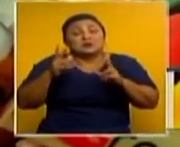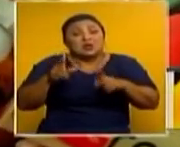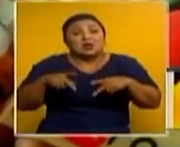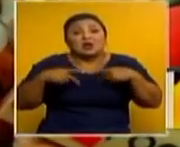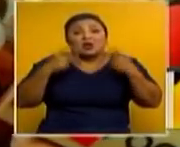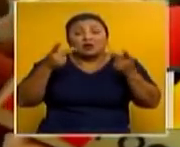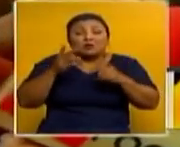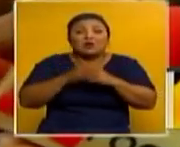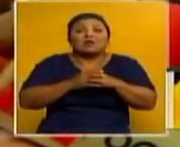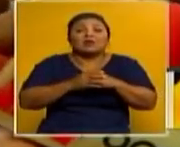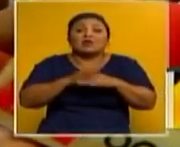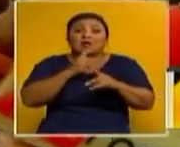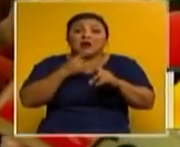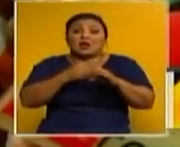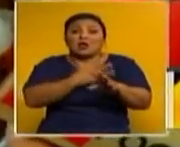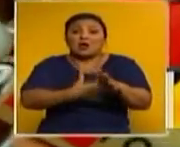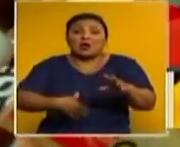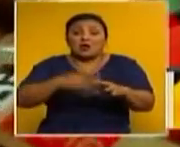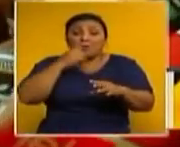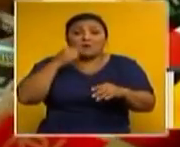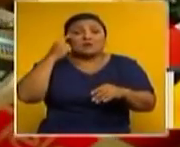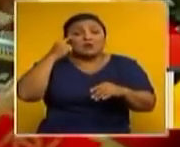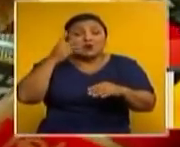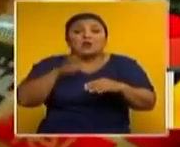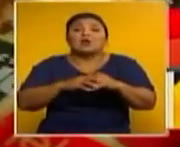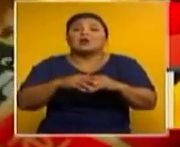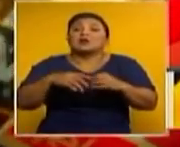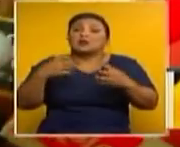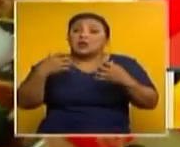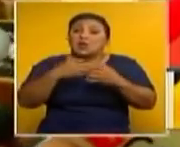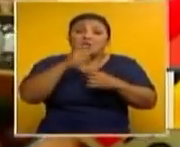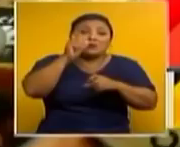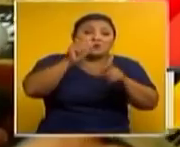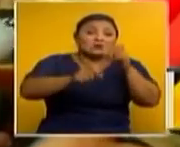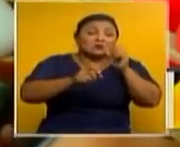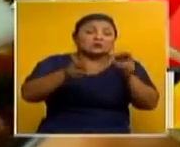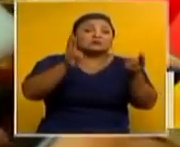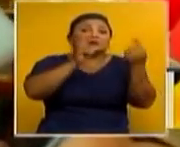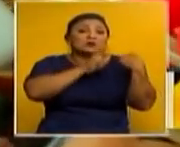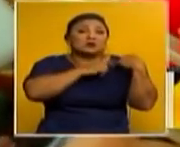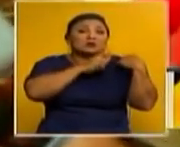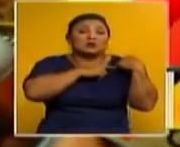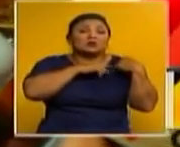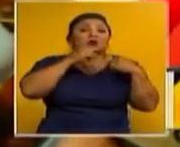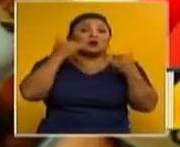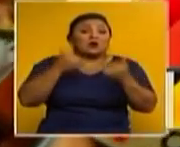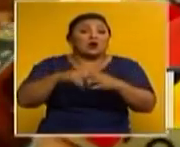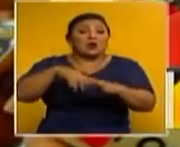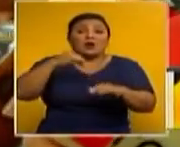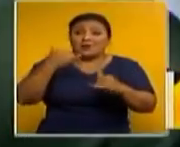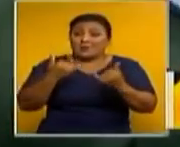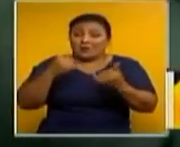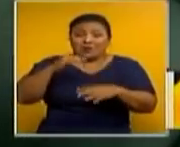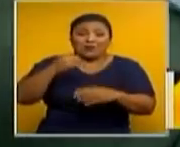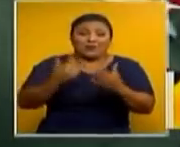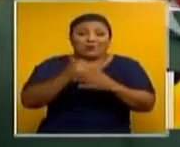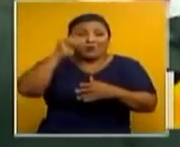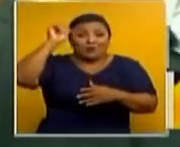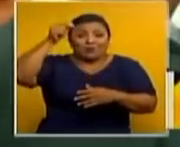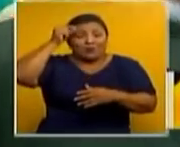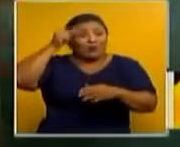se ponga en riesgo la vida de Rafael Correa, de su equipo, de los militantes, responsabilizamos a este gobierno de lo que llegue a suceder.